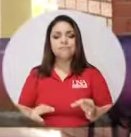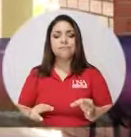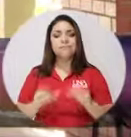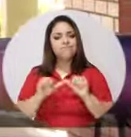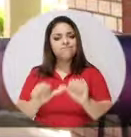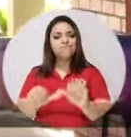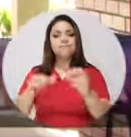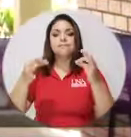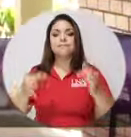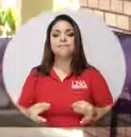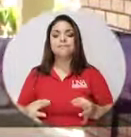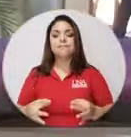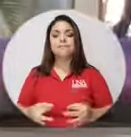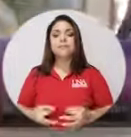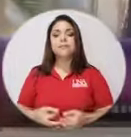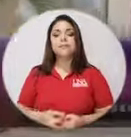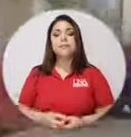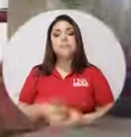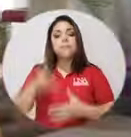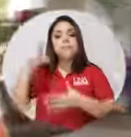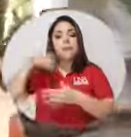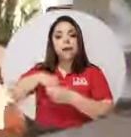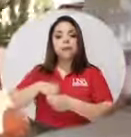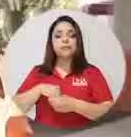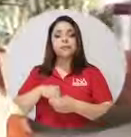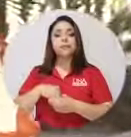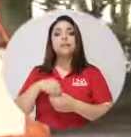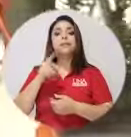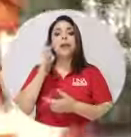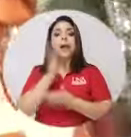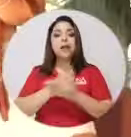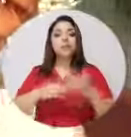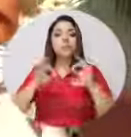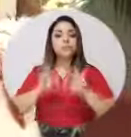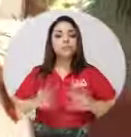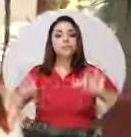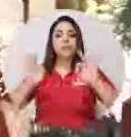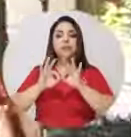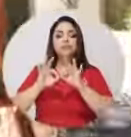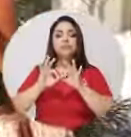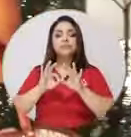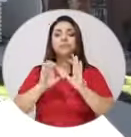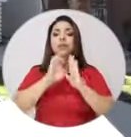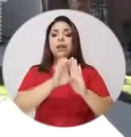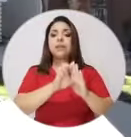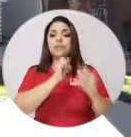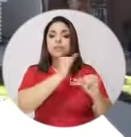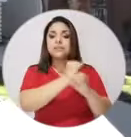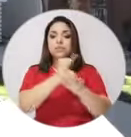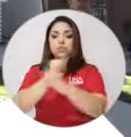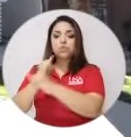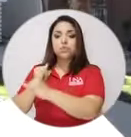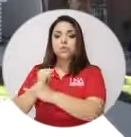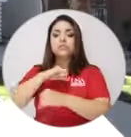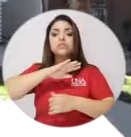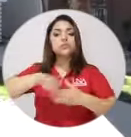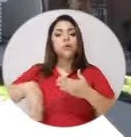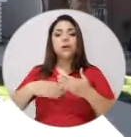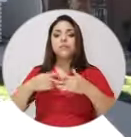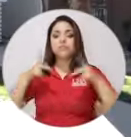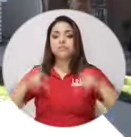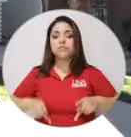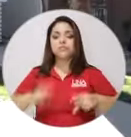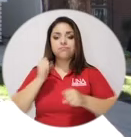decentes y sostenibles, y parten de una premisa, y es que en las instituciones todas las personas funcionarias debemos